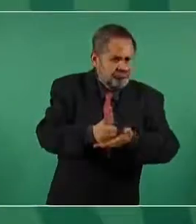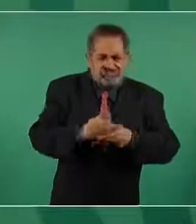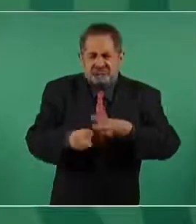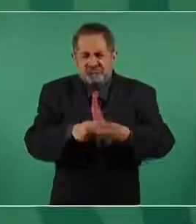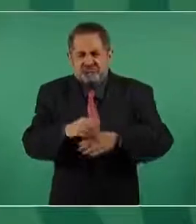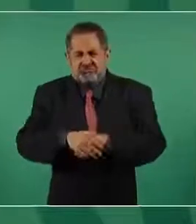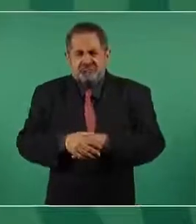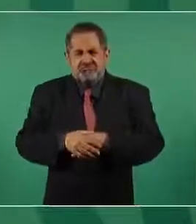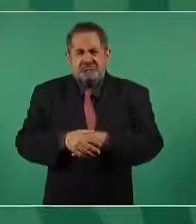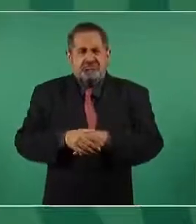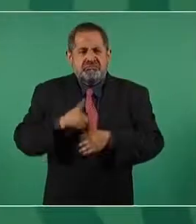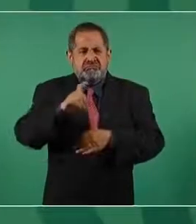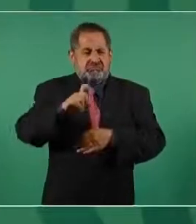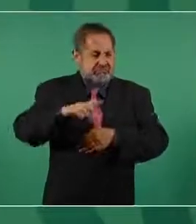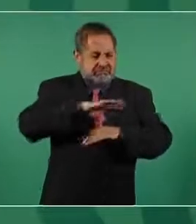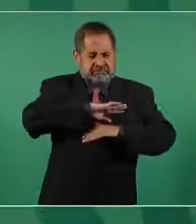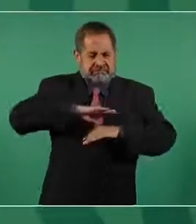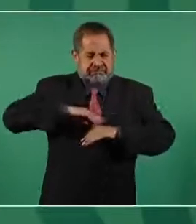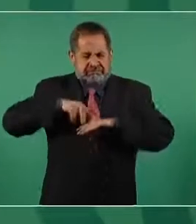en el agua,